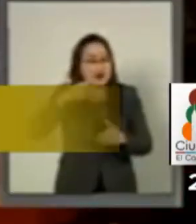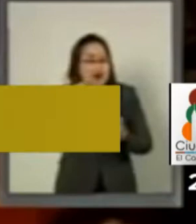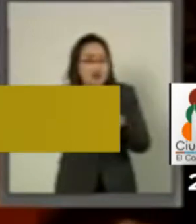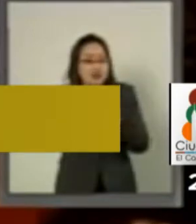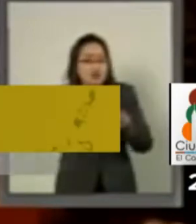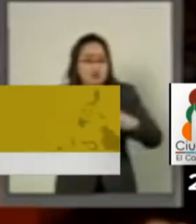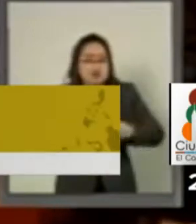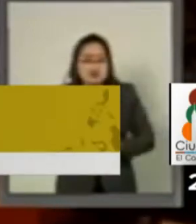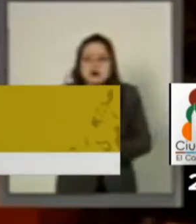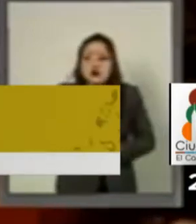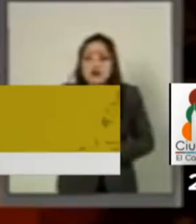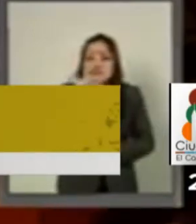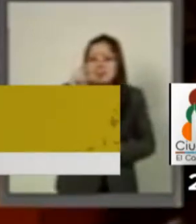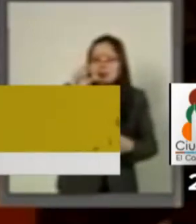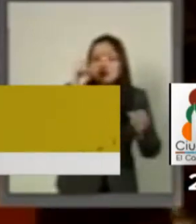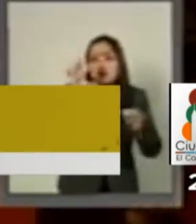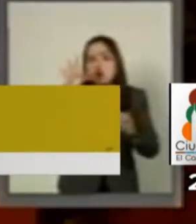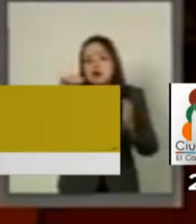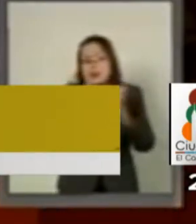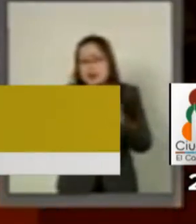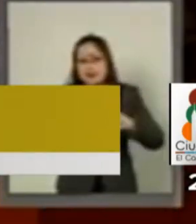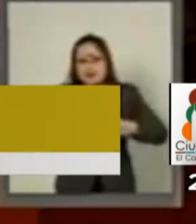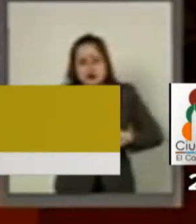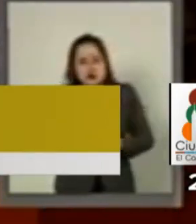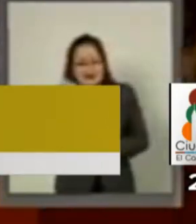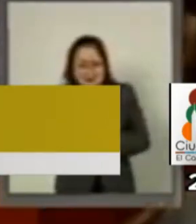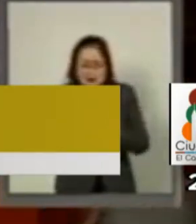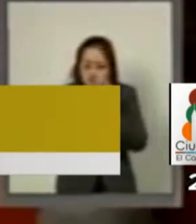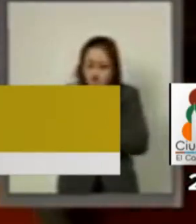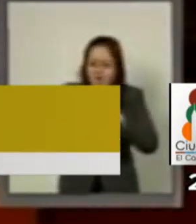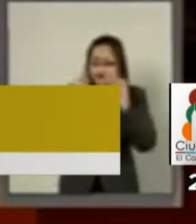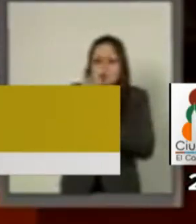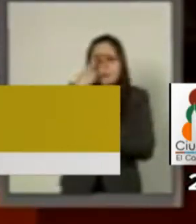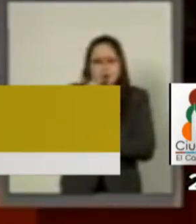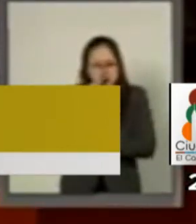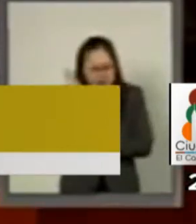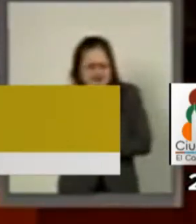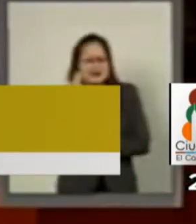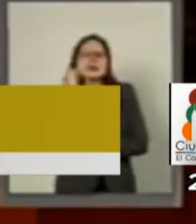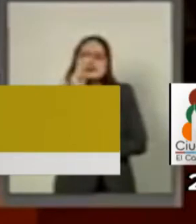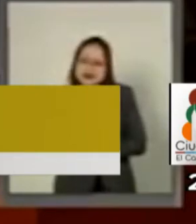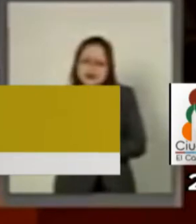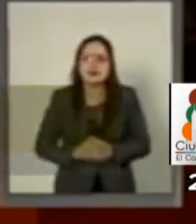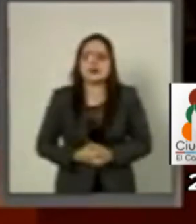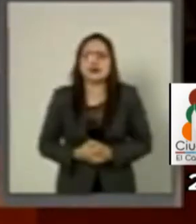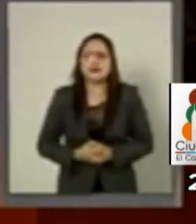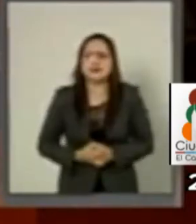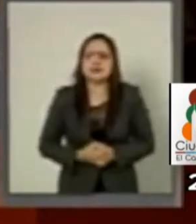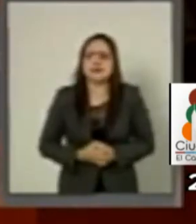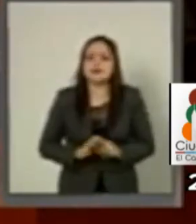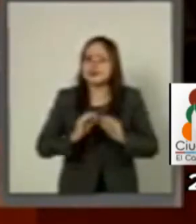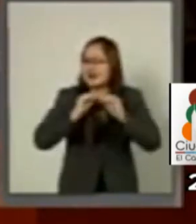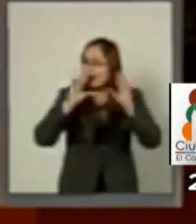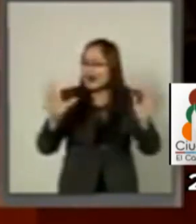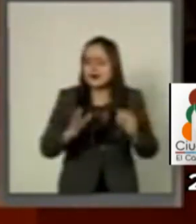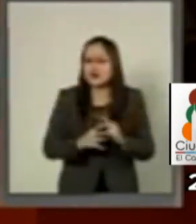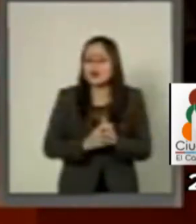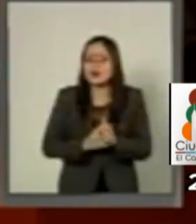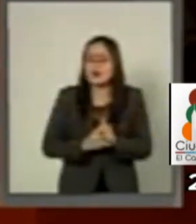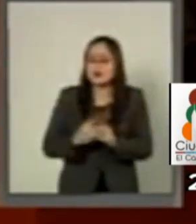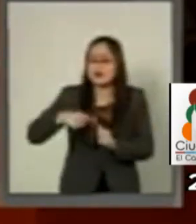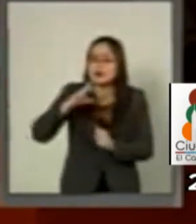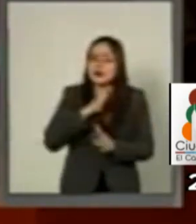país en materia de seguridad es muy compleja, reconoció el secretario de Gobernación Miguel Ángel Osorio Chong. El funcionario compareció ante el Pleno del Senado